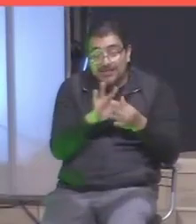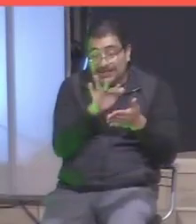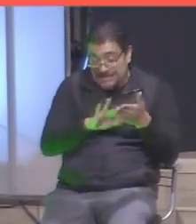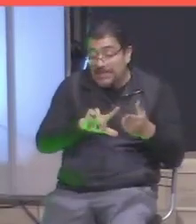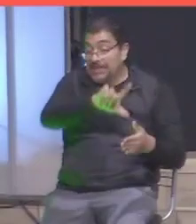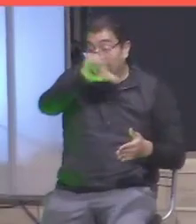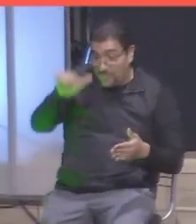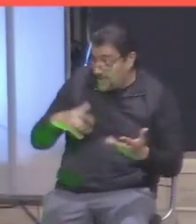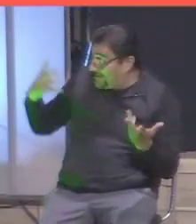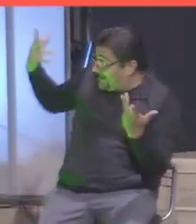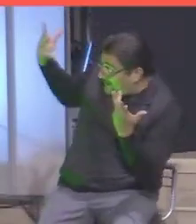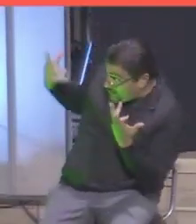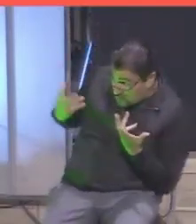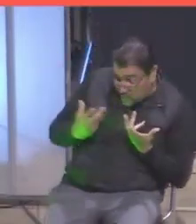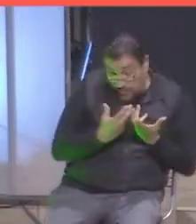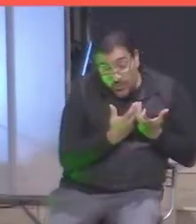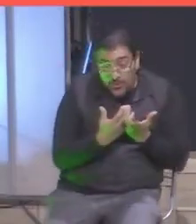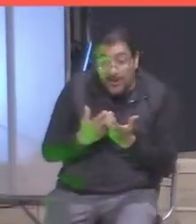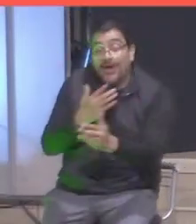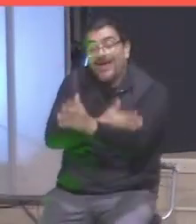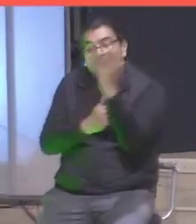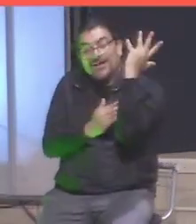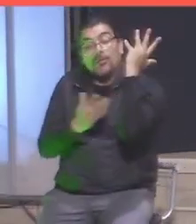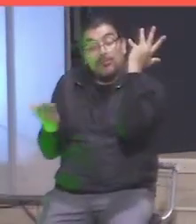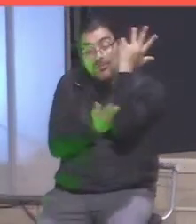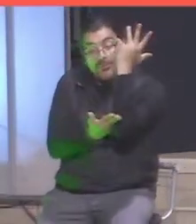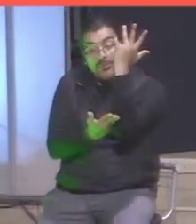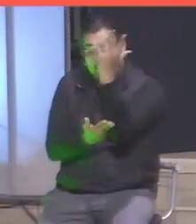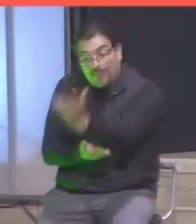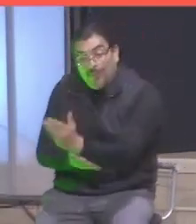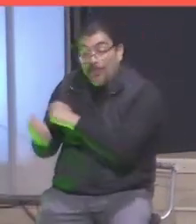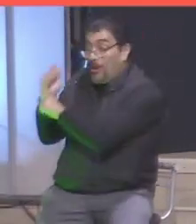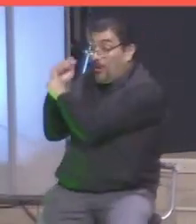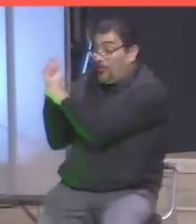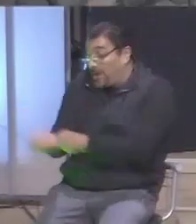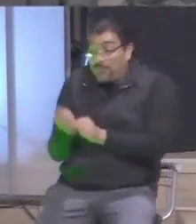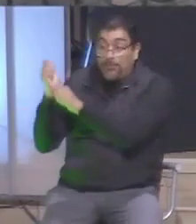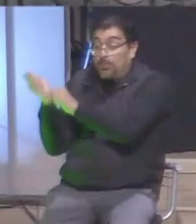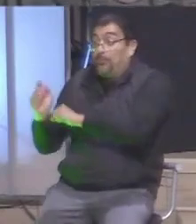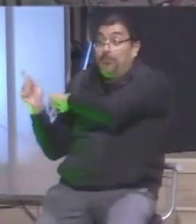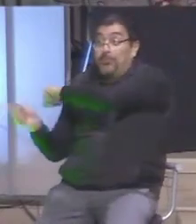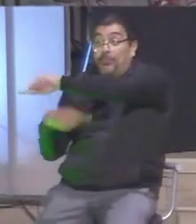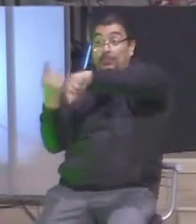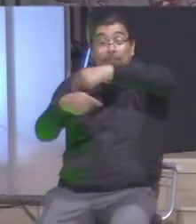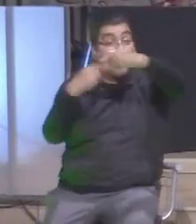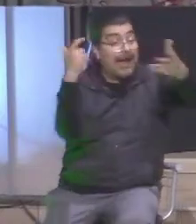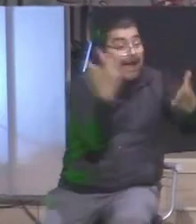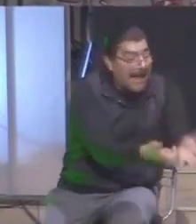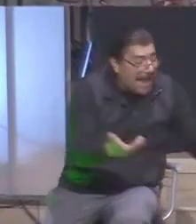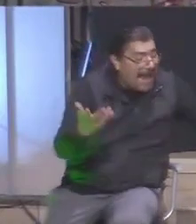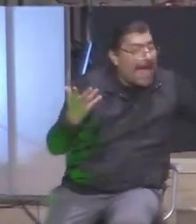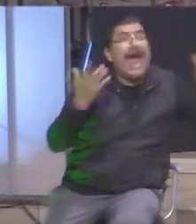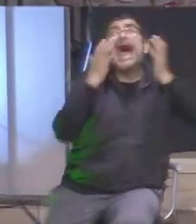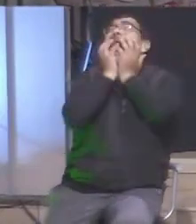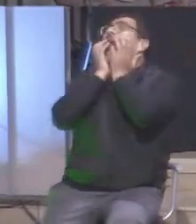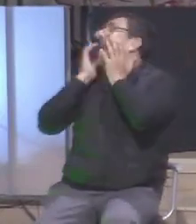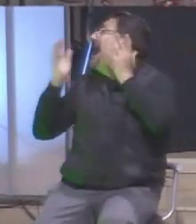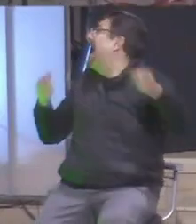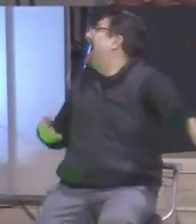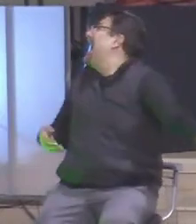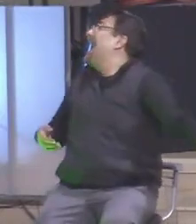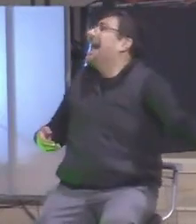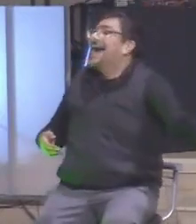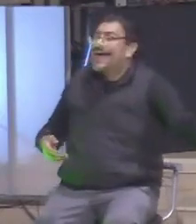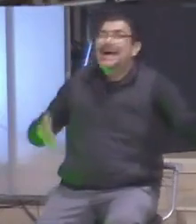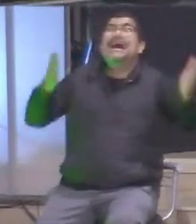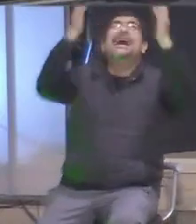que mientras uno derribaba el árbol Se le cayó el hacha al agua Ah y gritó diciendo ay señor mío Ay